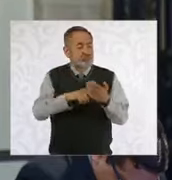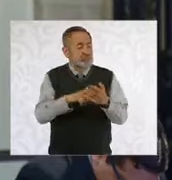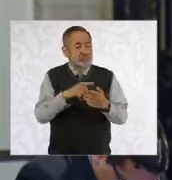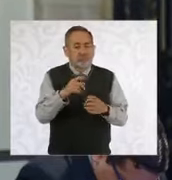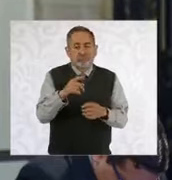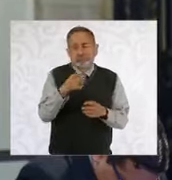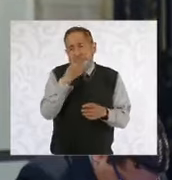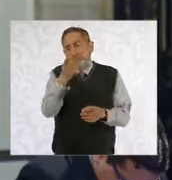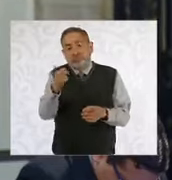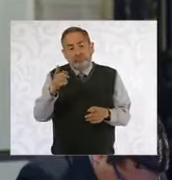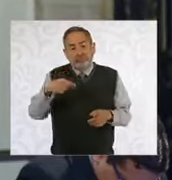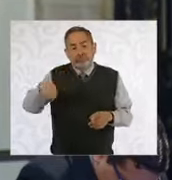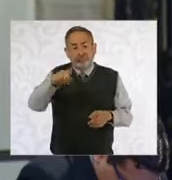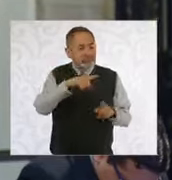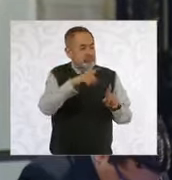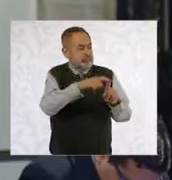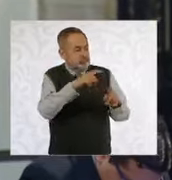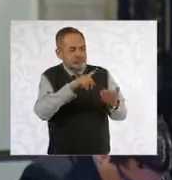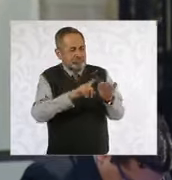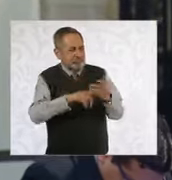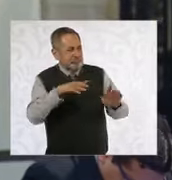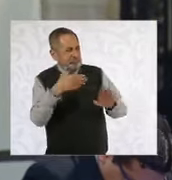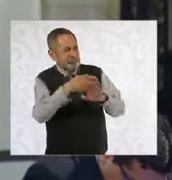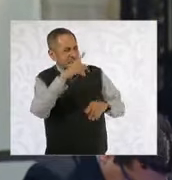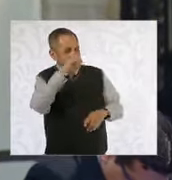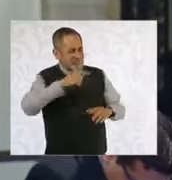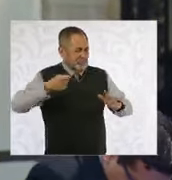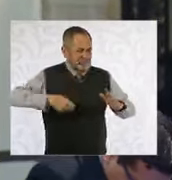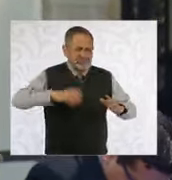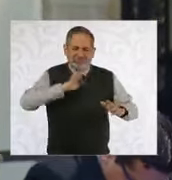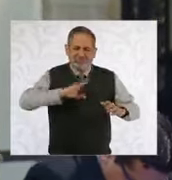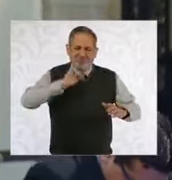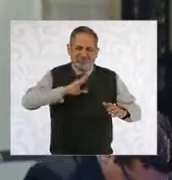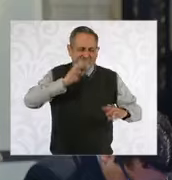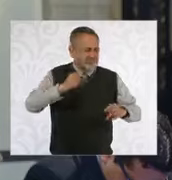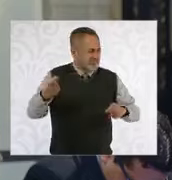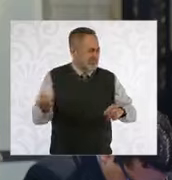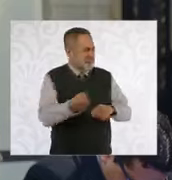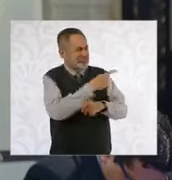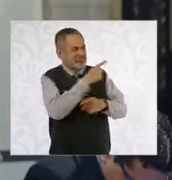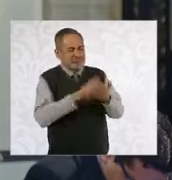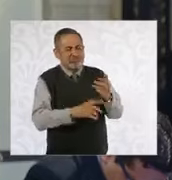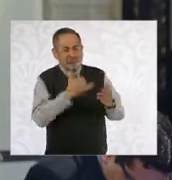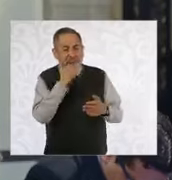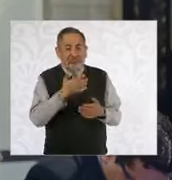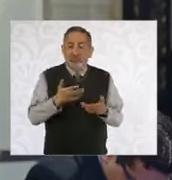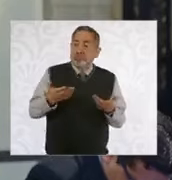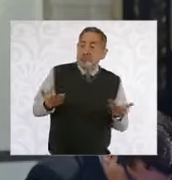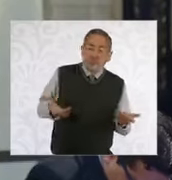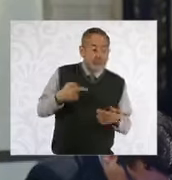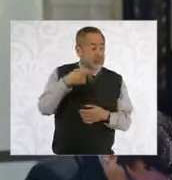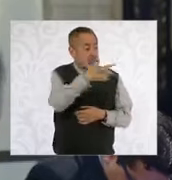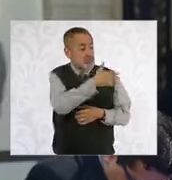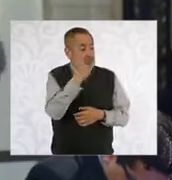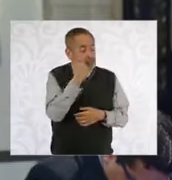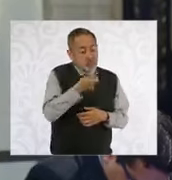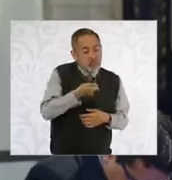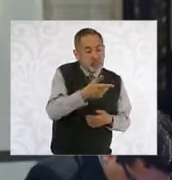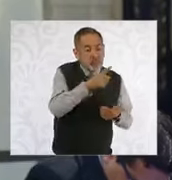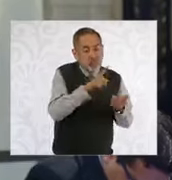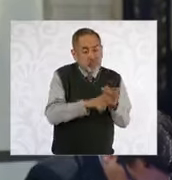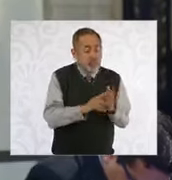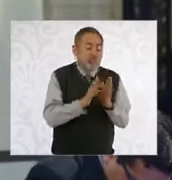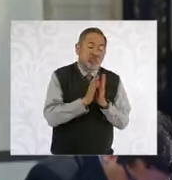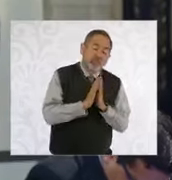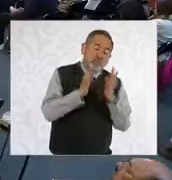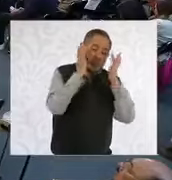duramente criticados por sus fallos controvertidos y por posibles actos de corrupción, pues los quieren convertir ahora en